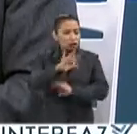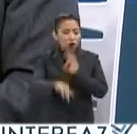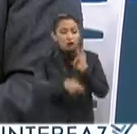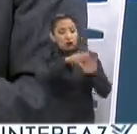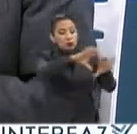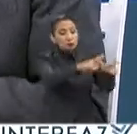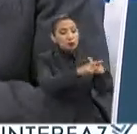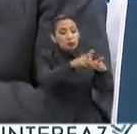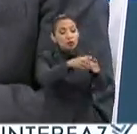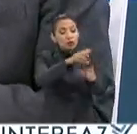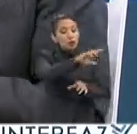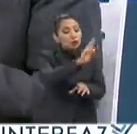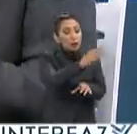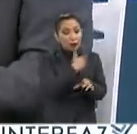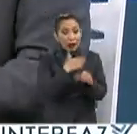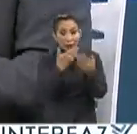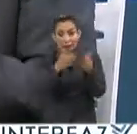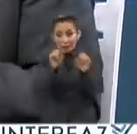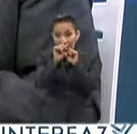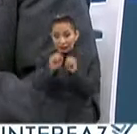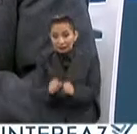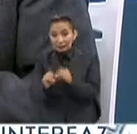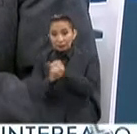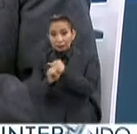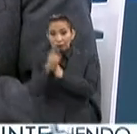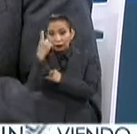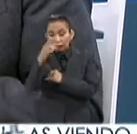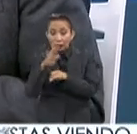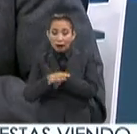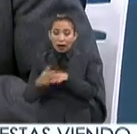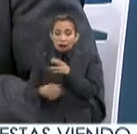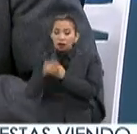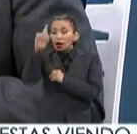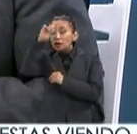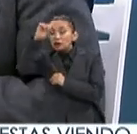cuerpos colegiados. La de abierta a distancia pasa por uno más, que es un